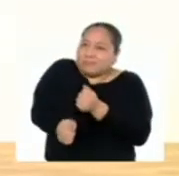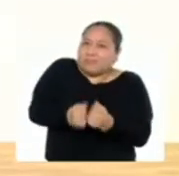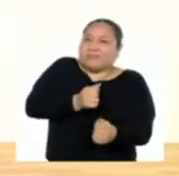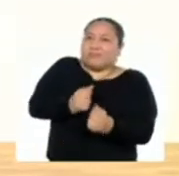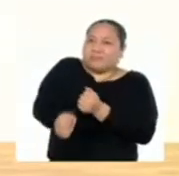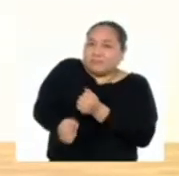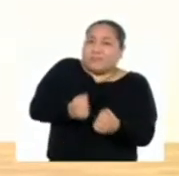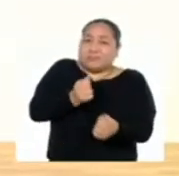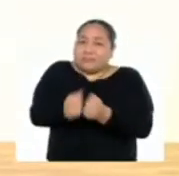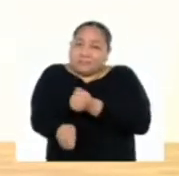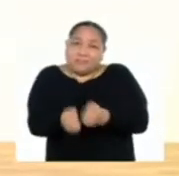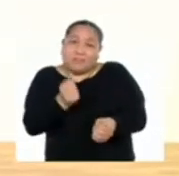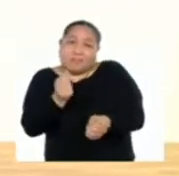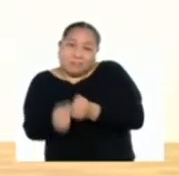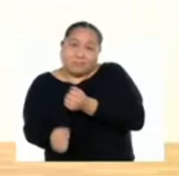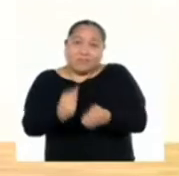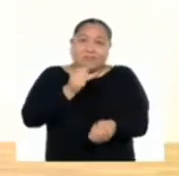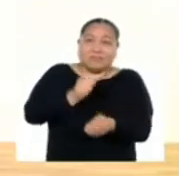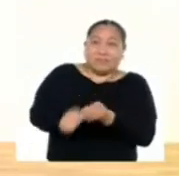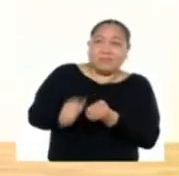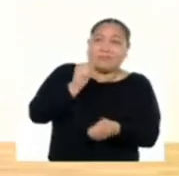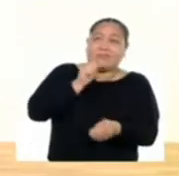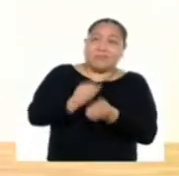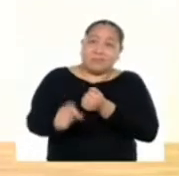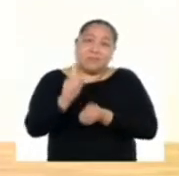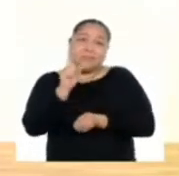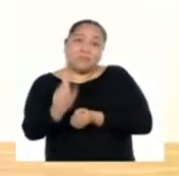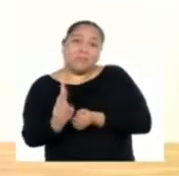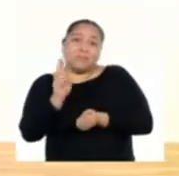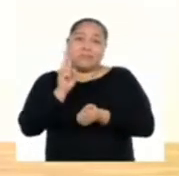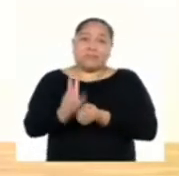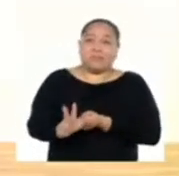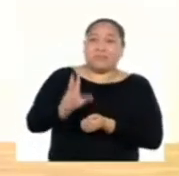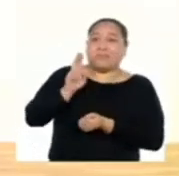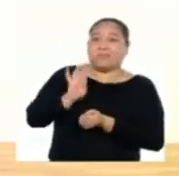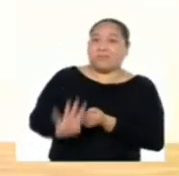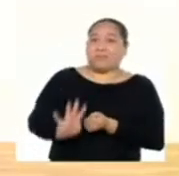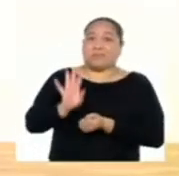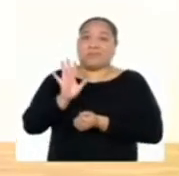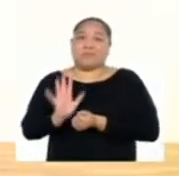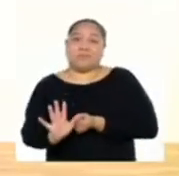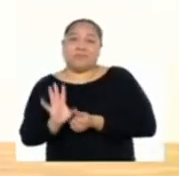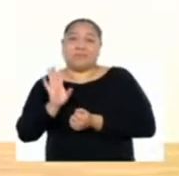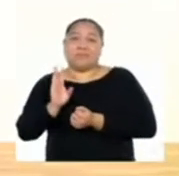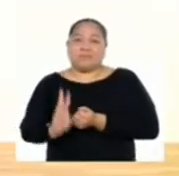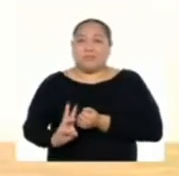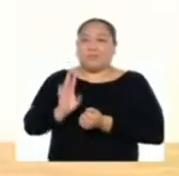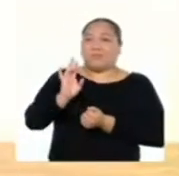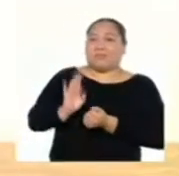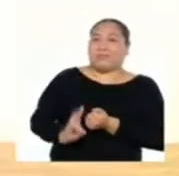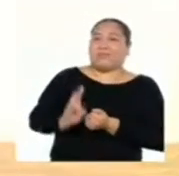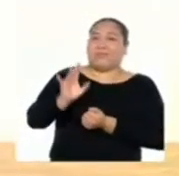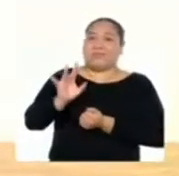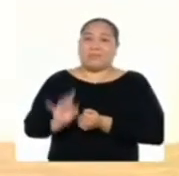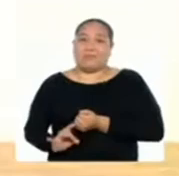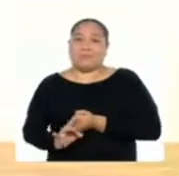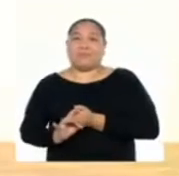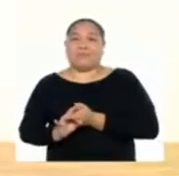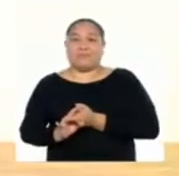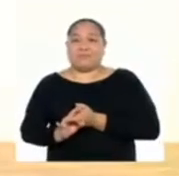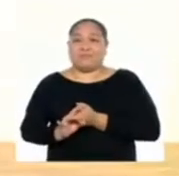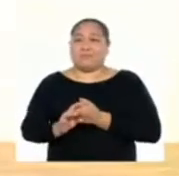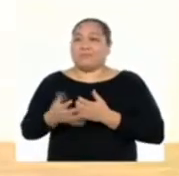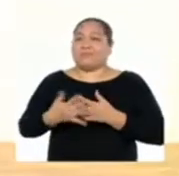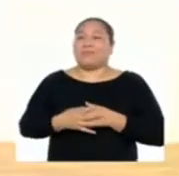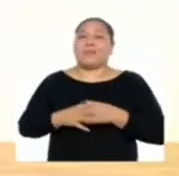que luego van a escuchar. Estamos restregando y hacemos 1, 2, 3, 4, 5, 6, 7,